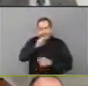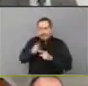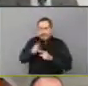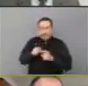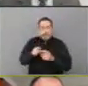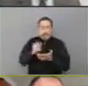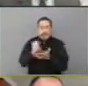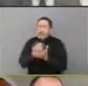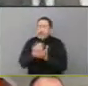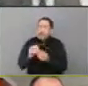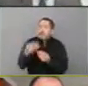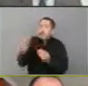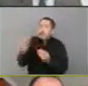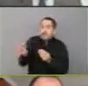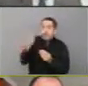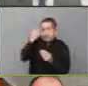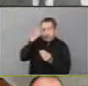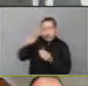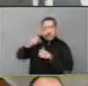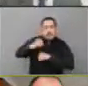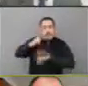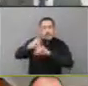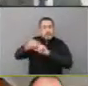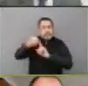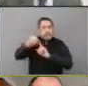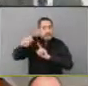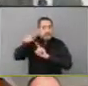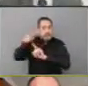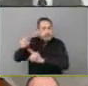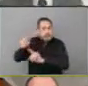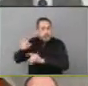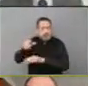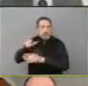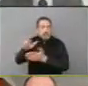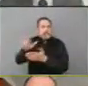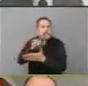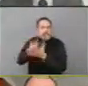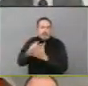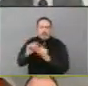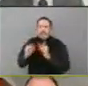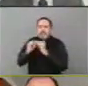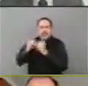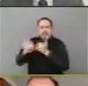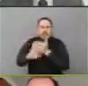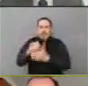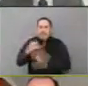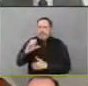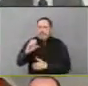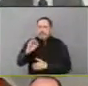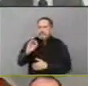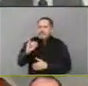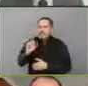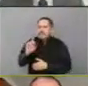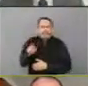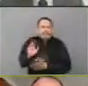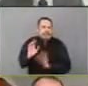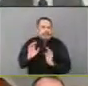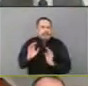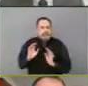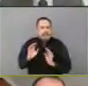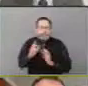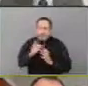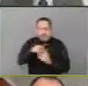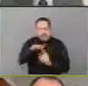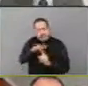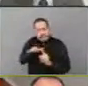se da al órgano interno de control, en términos de la Ley General de Instituciones y Procedimientos Electorales, debe tener una